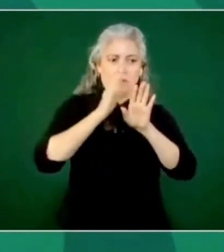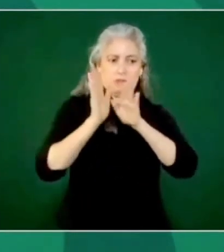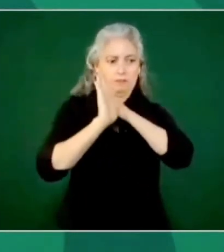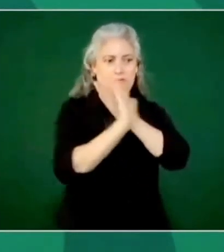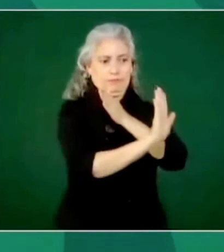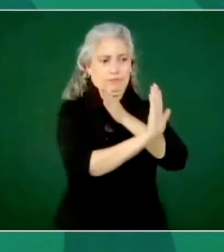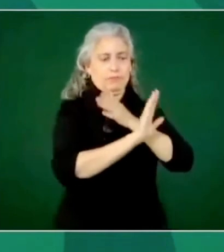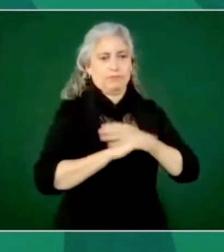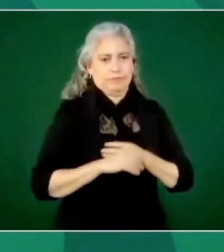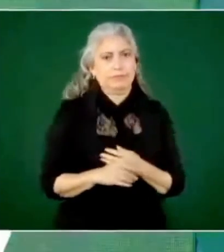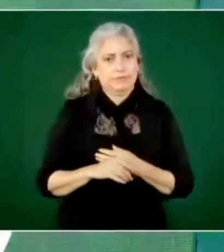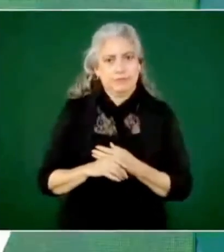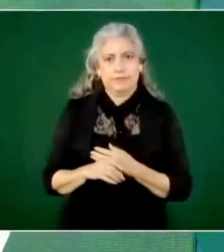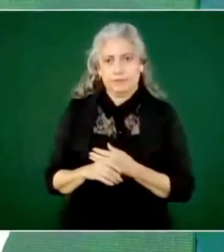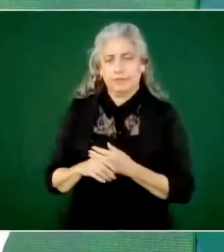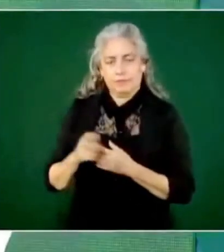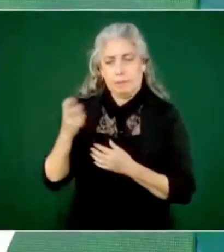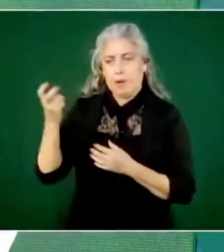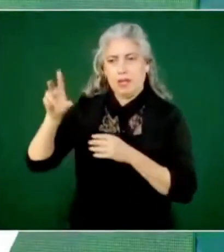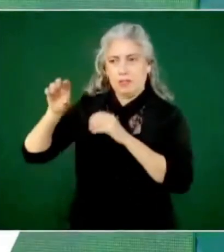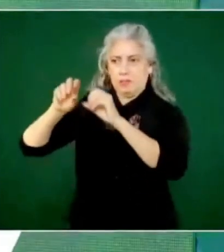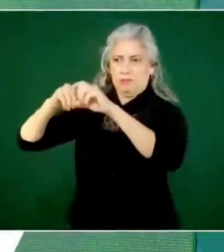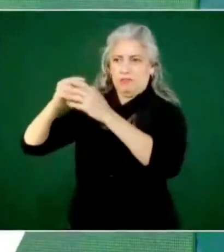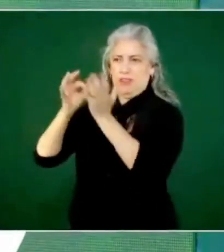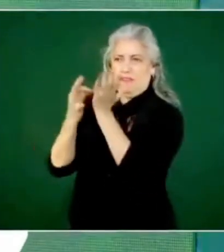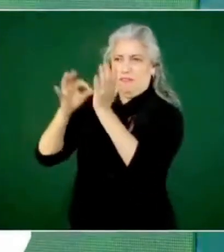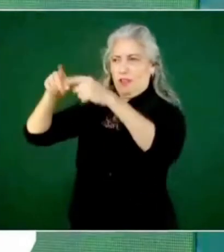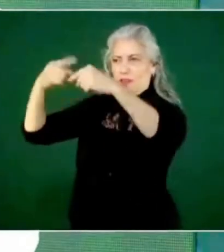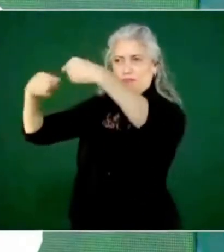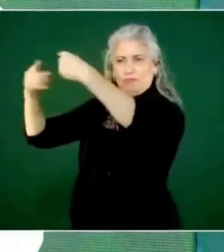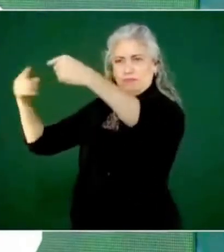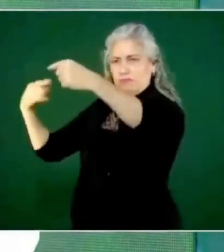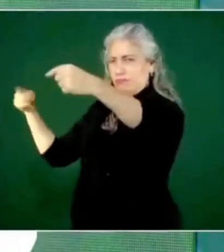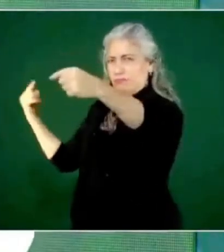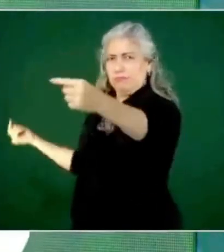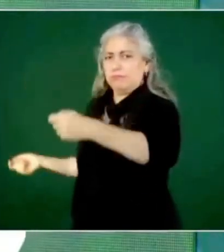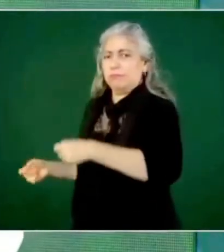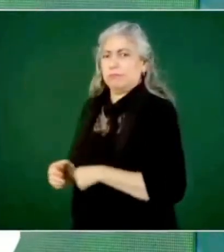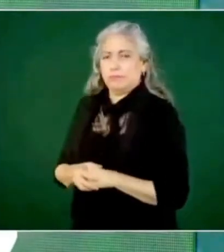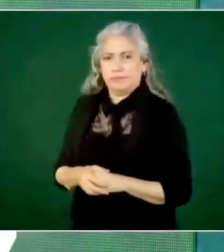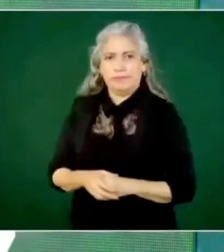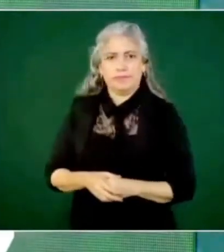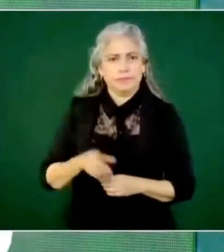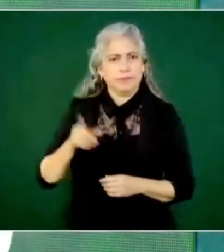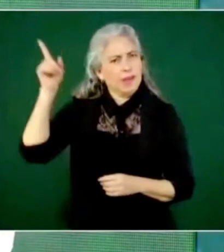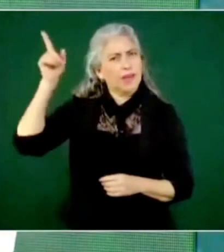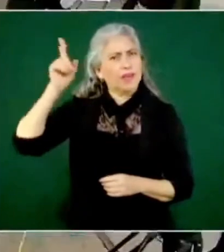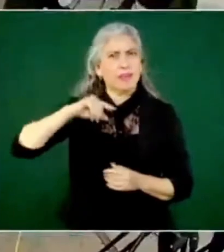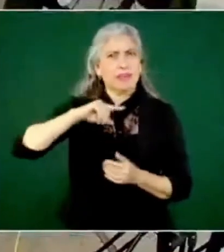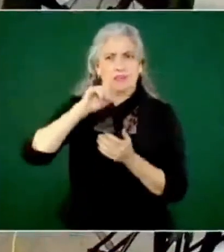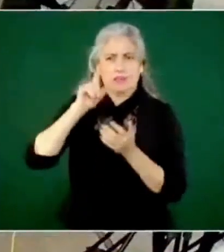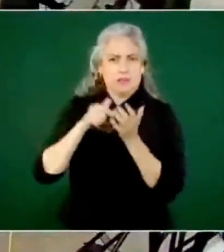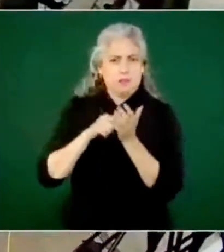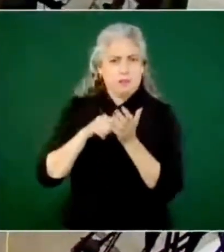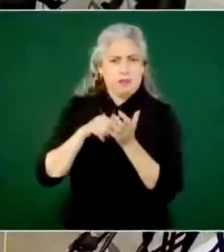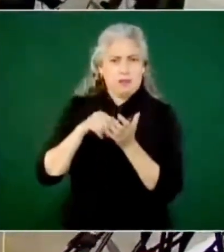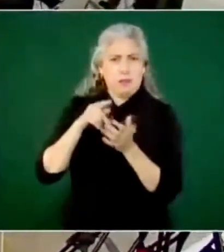un cuartel allá enfrente de Piedras Negras, del gobernador de Texas.